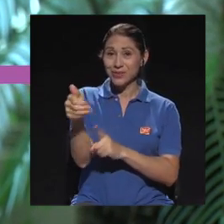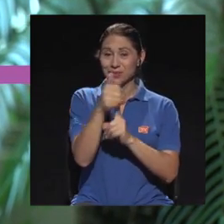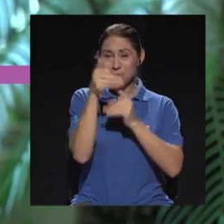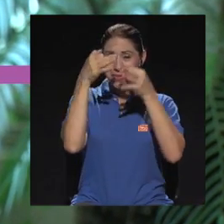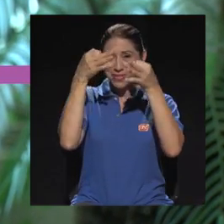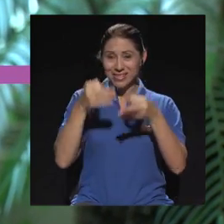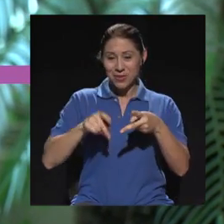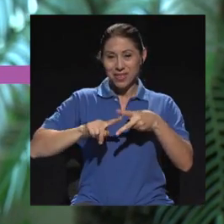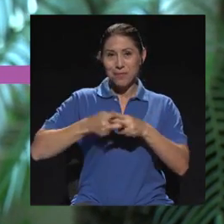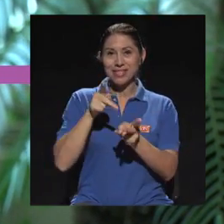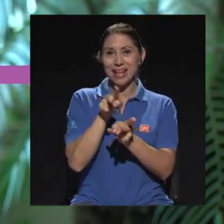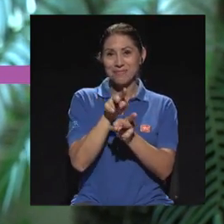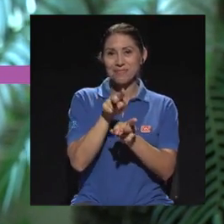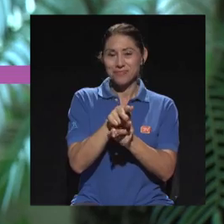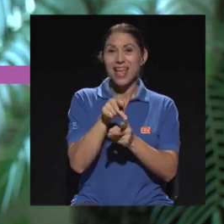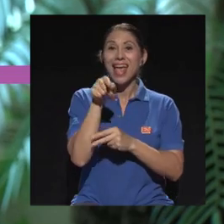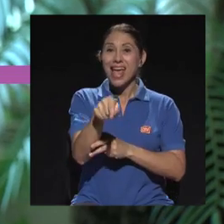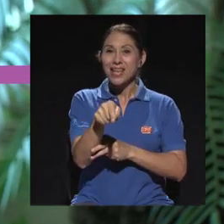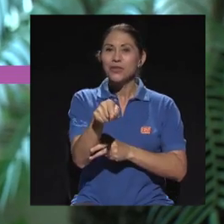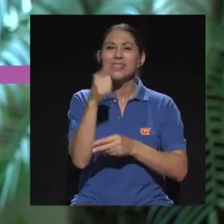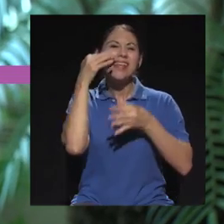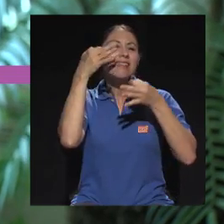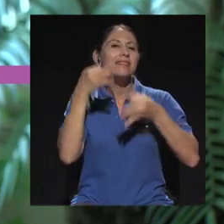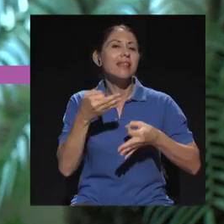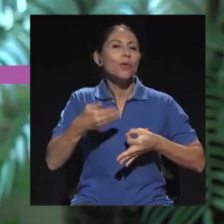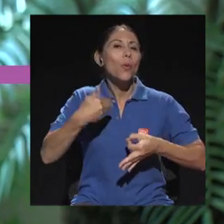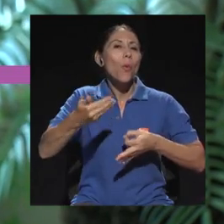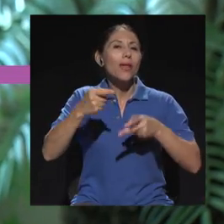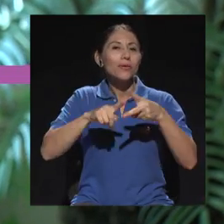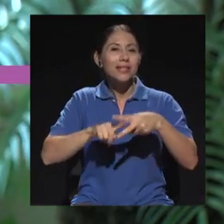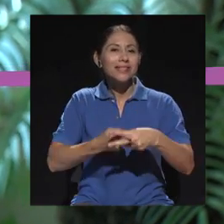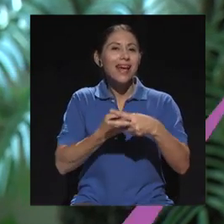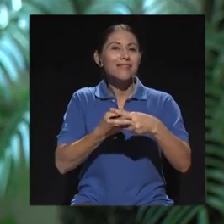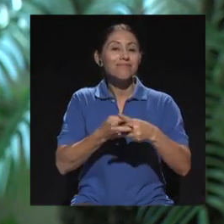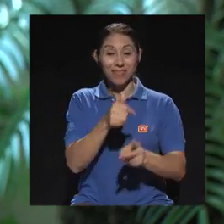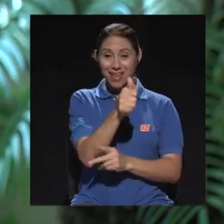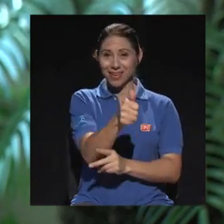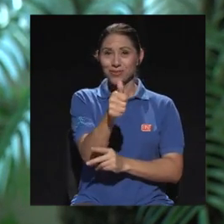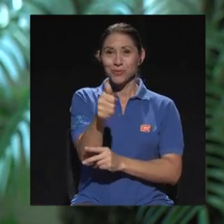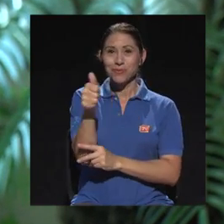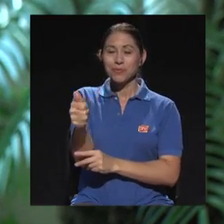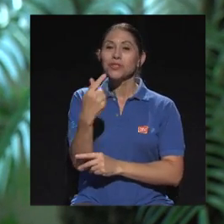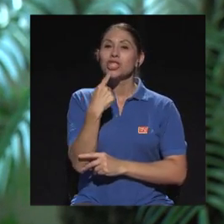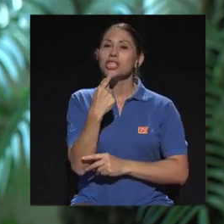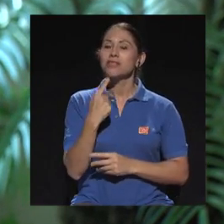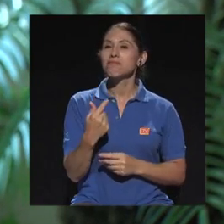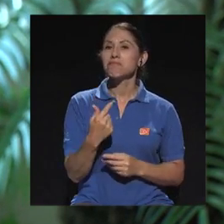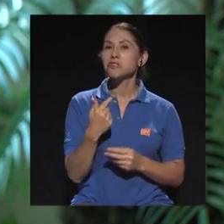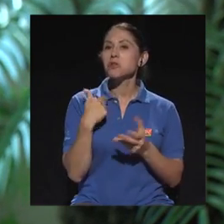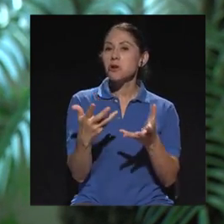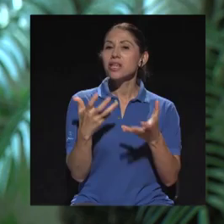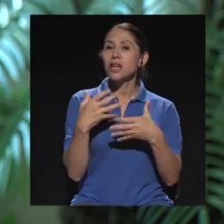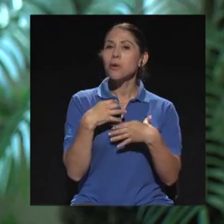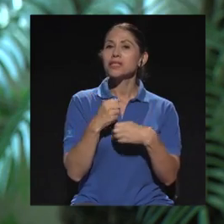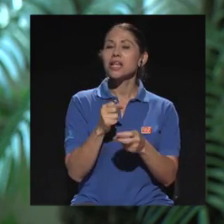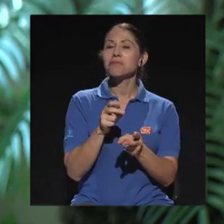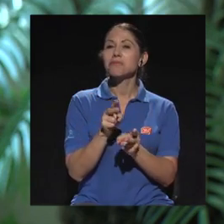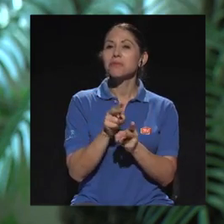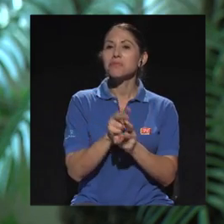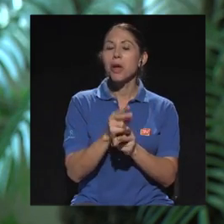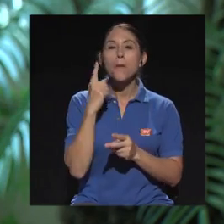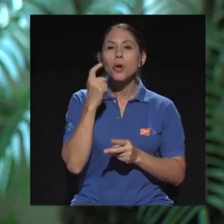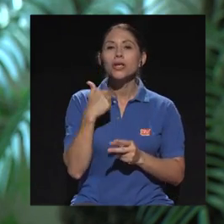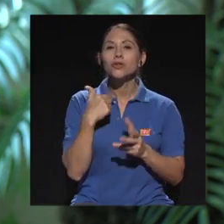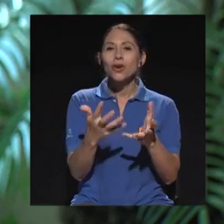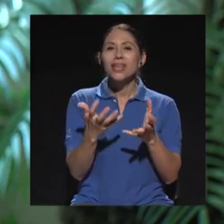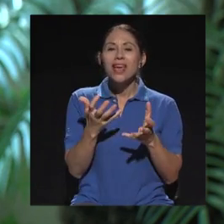están tomando una decisión, ellos están determinando cuándo iniciar y ellos son los que dicen, quiero hacerlo porque quiero